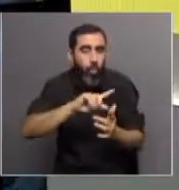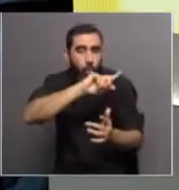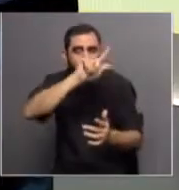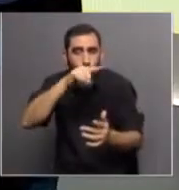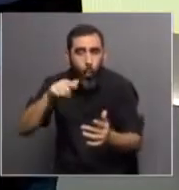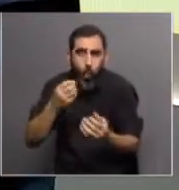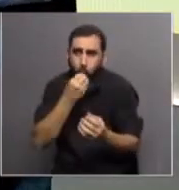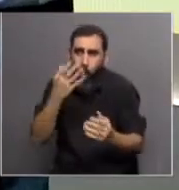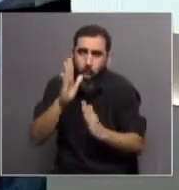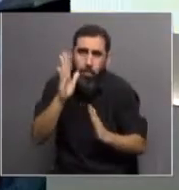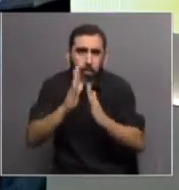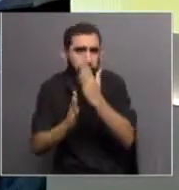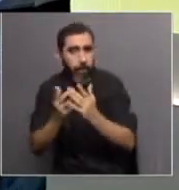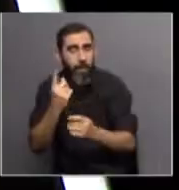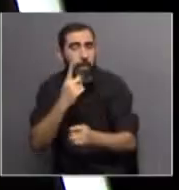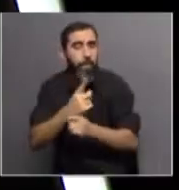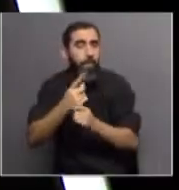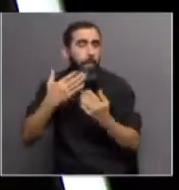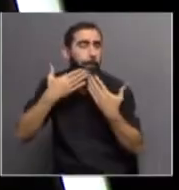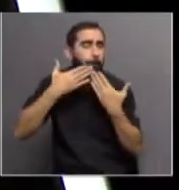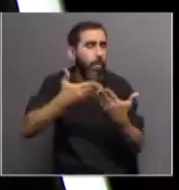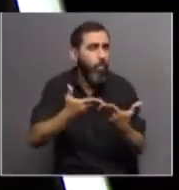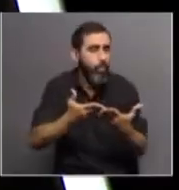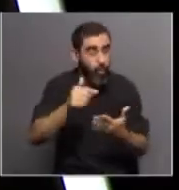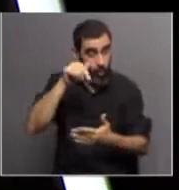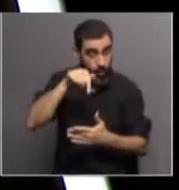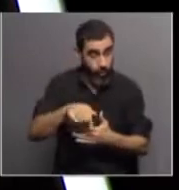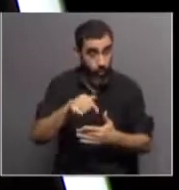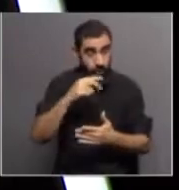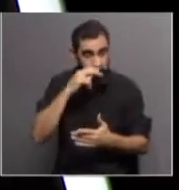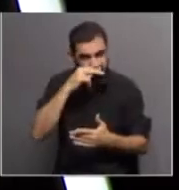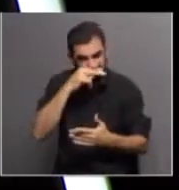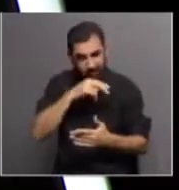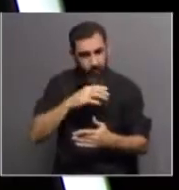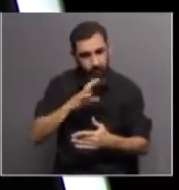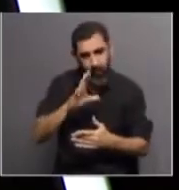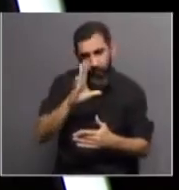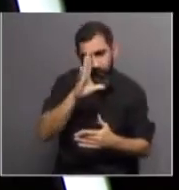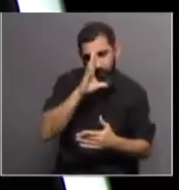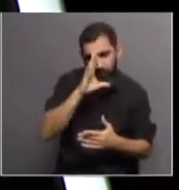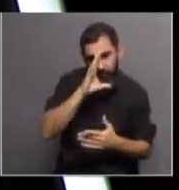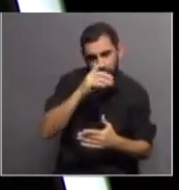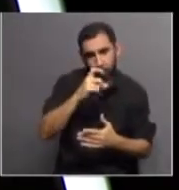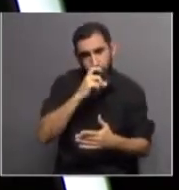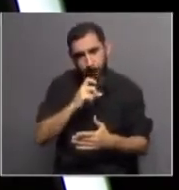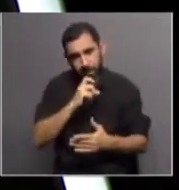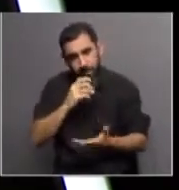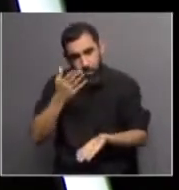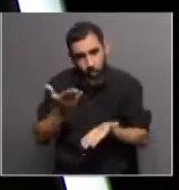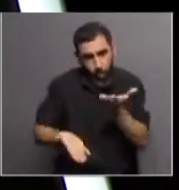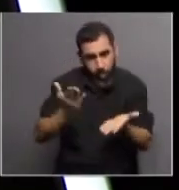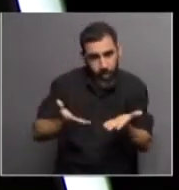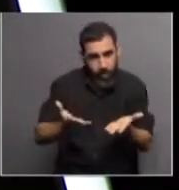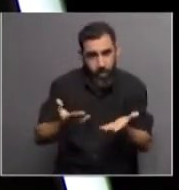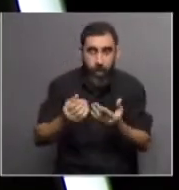buena noticia. Pero primero te quiero preguntar, hoy estamos a nivel de que de febrero, marzo, porque tampoco estamos muy